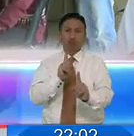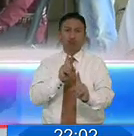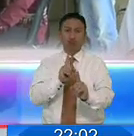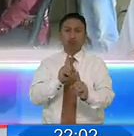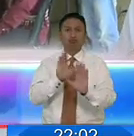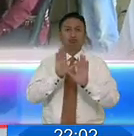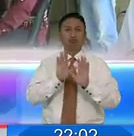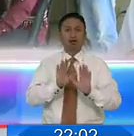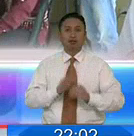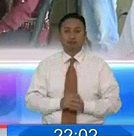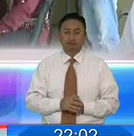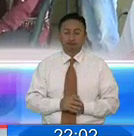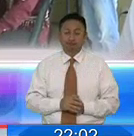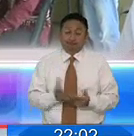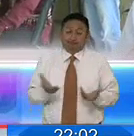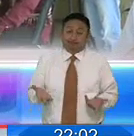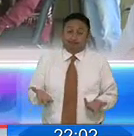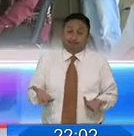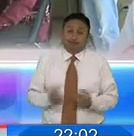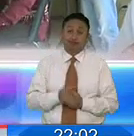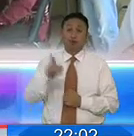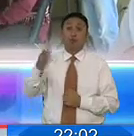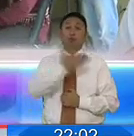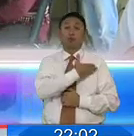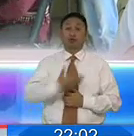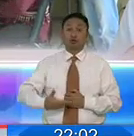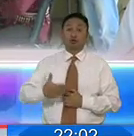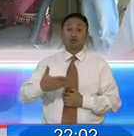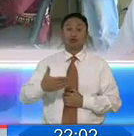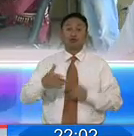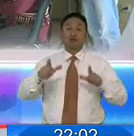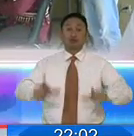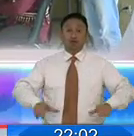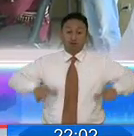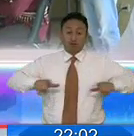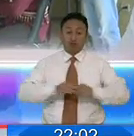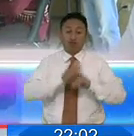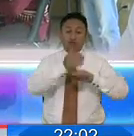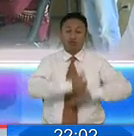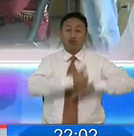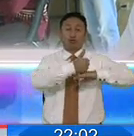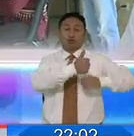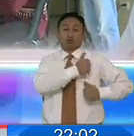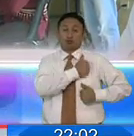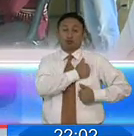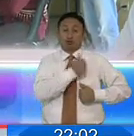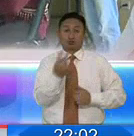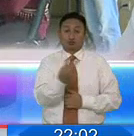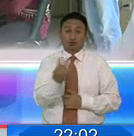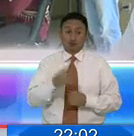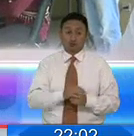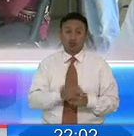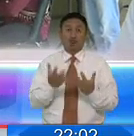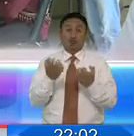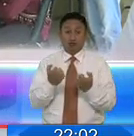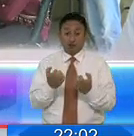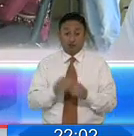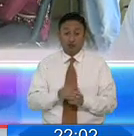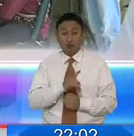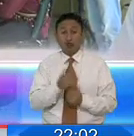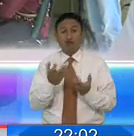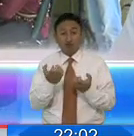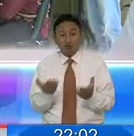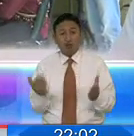y si el presidente república y el comandante general de las fuerzas armadas quiere que estaba buscando